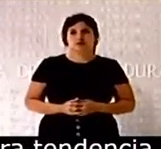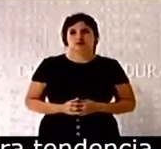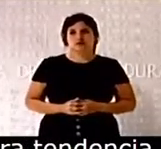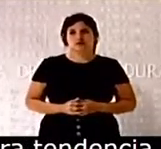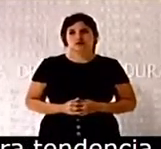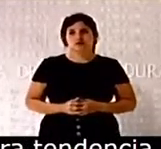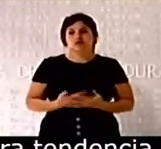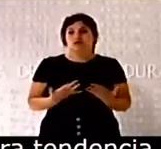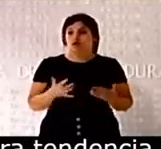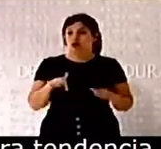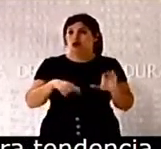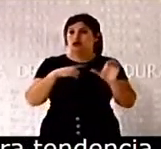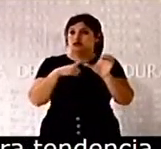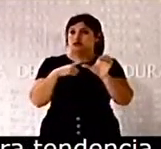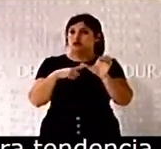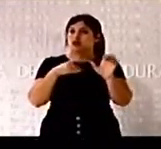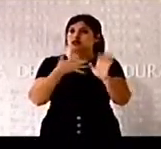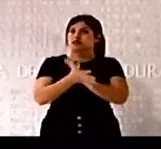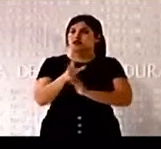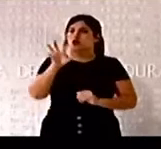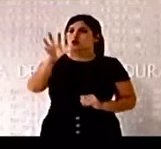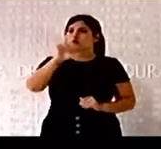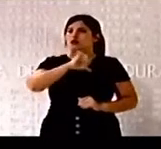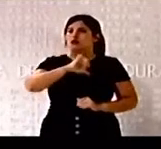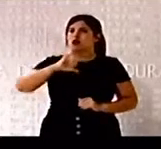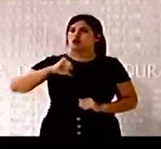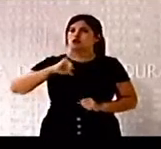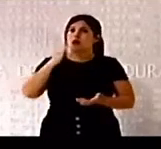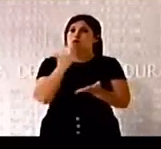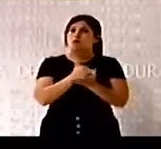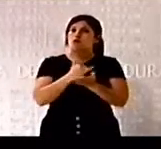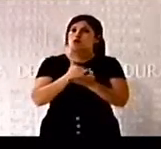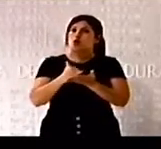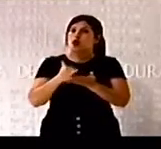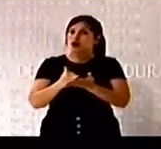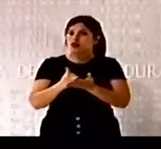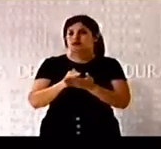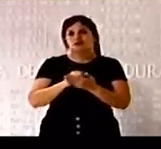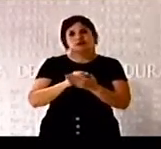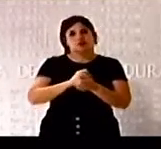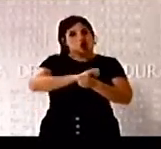Extremadura sigue siendo una de las comunidades autónomas que más pruebas realiza,